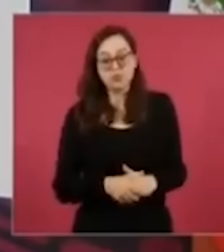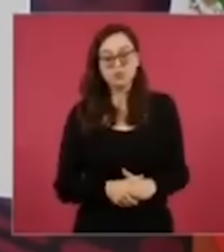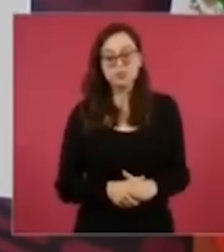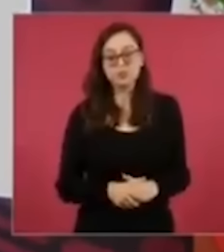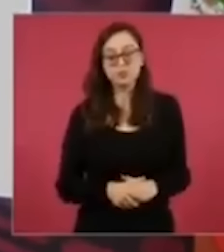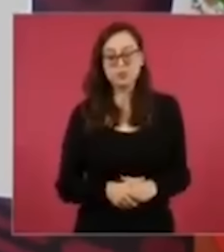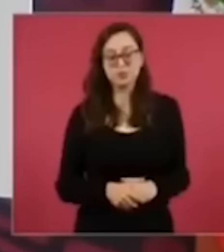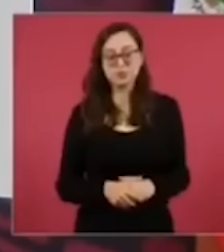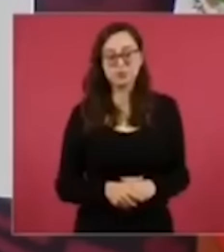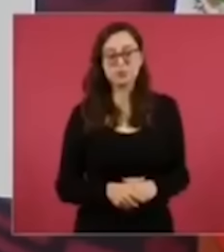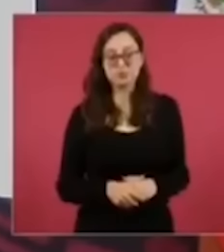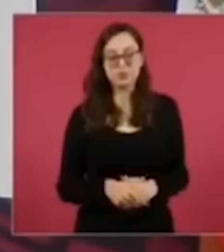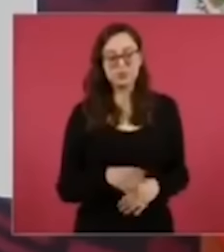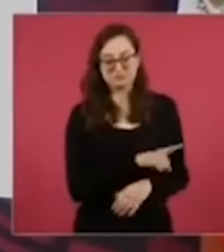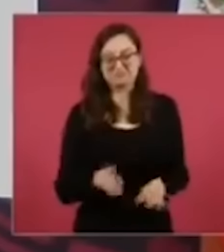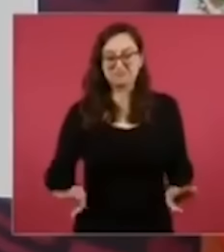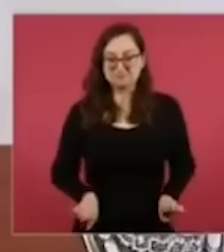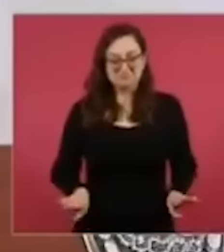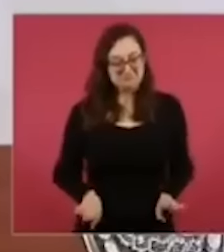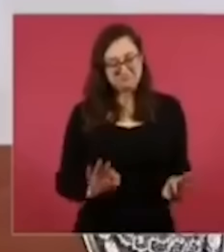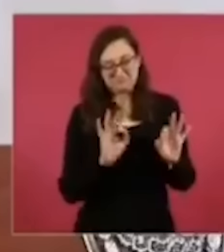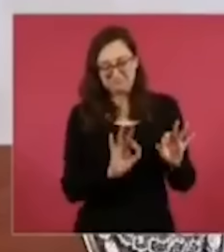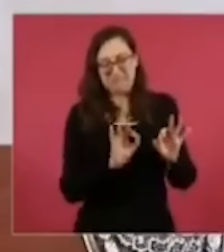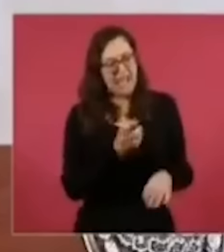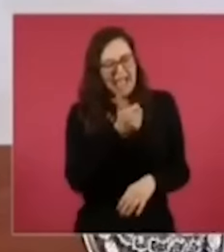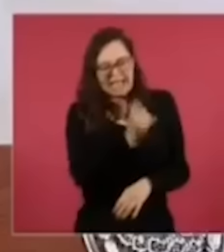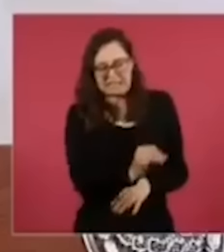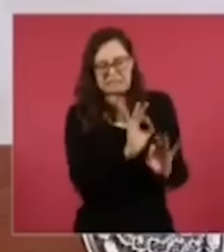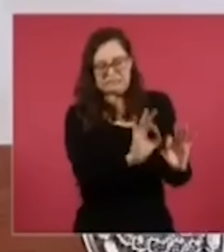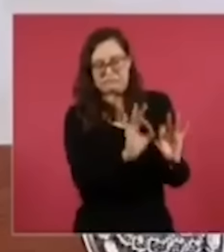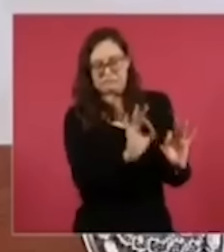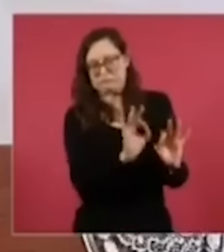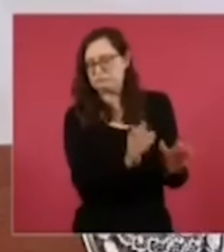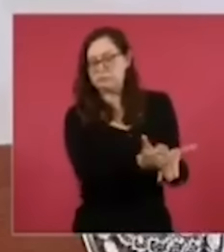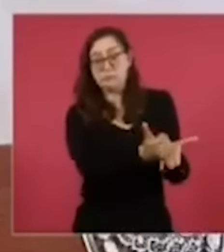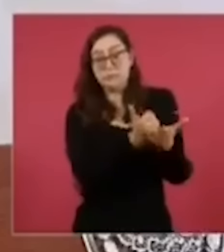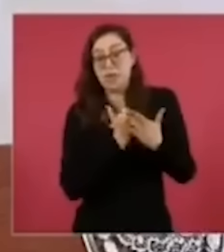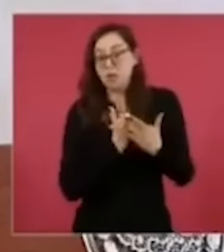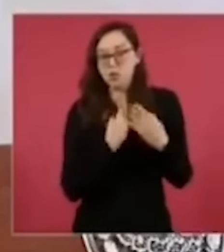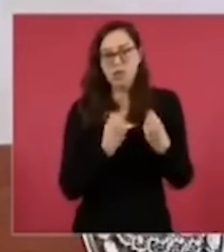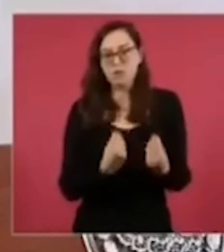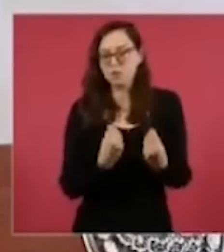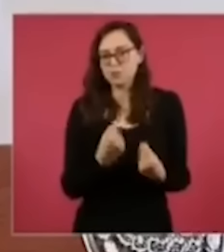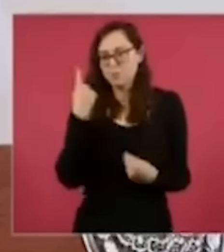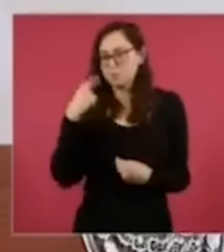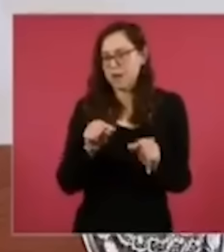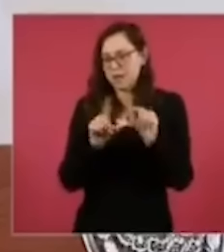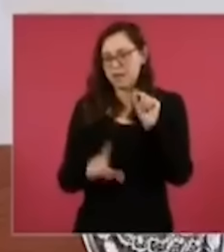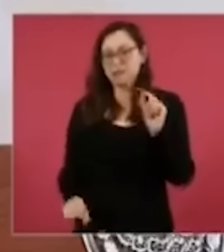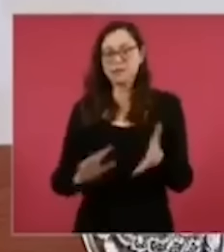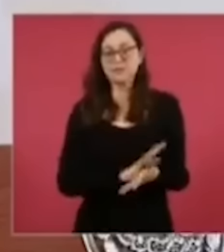y agradecerles porque nos ayudaron mucho en el proceso de transformación del